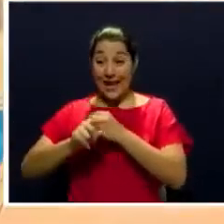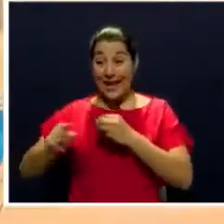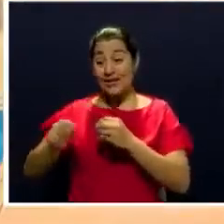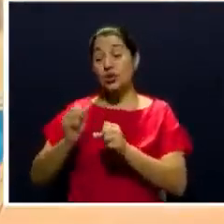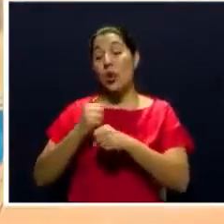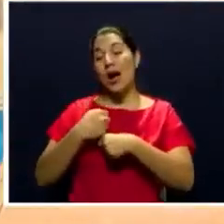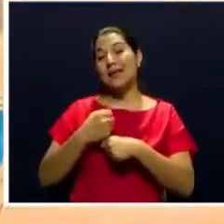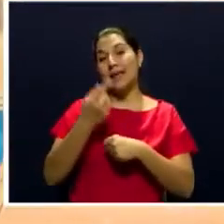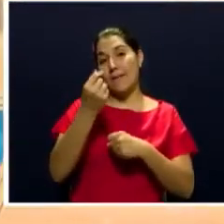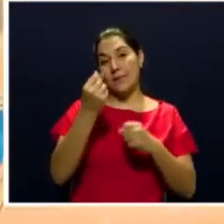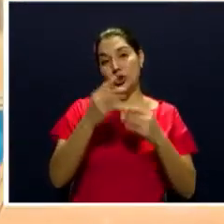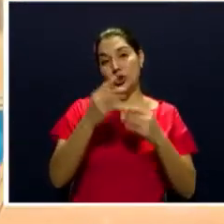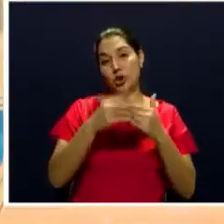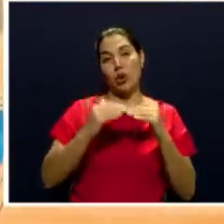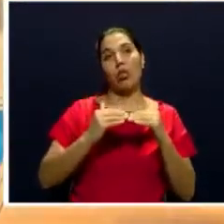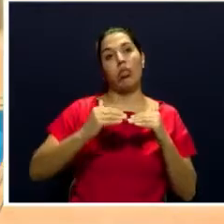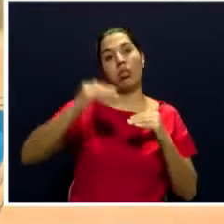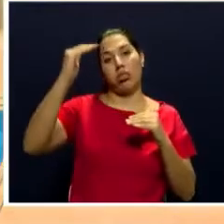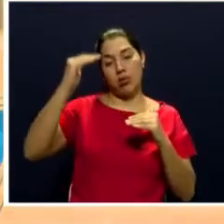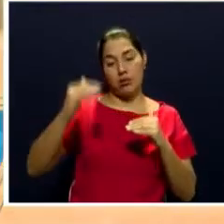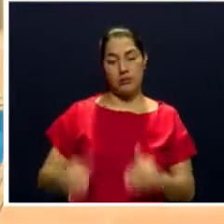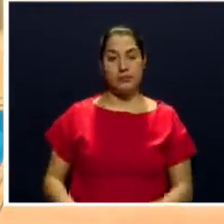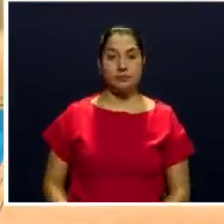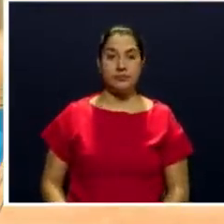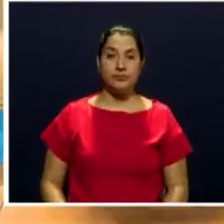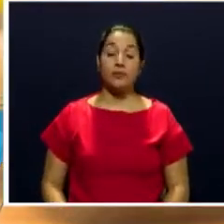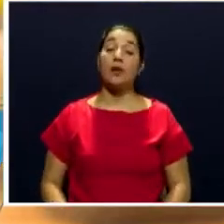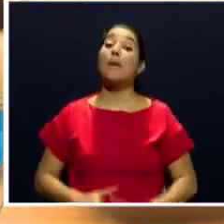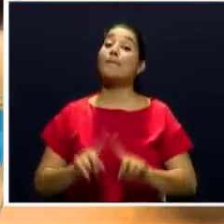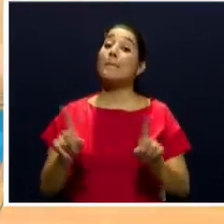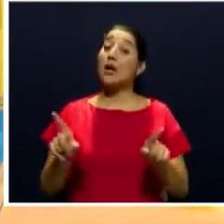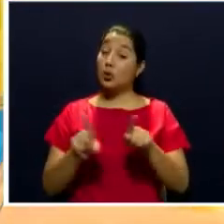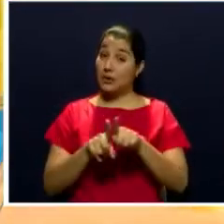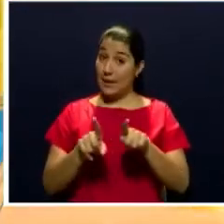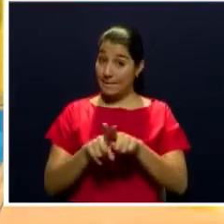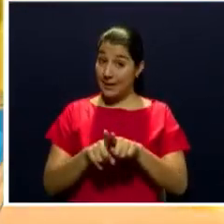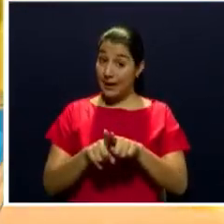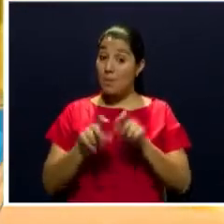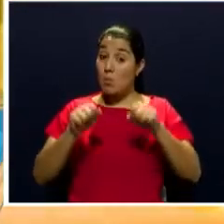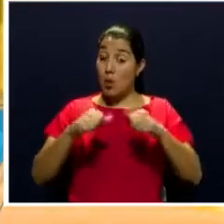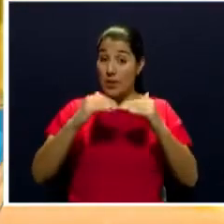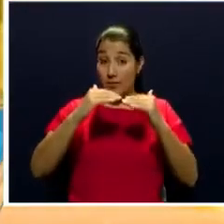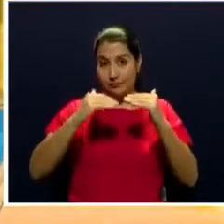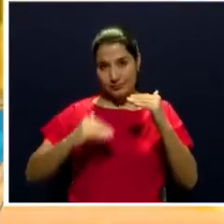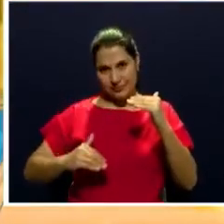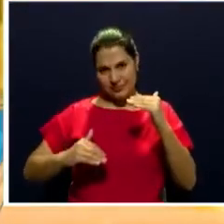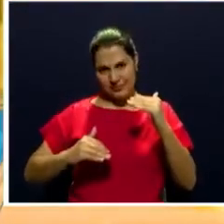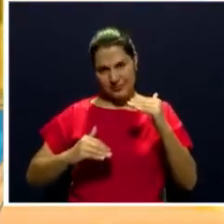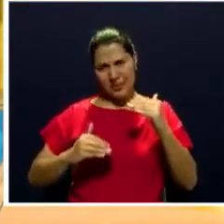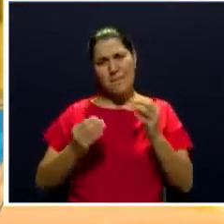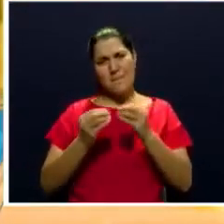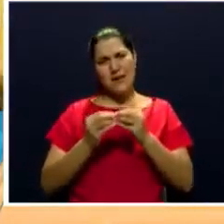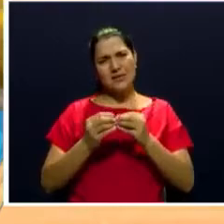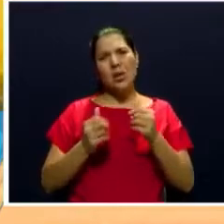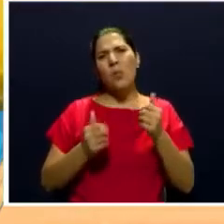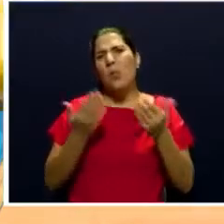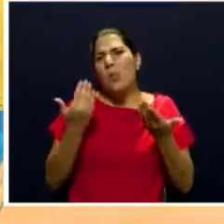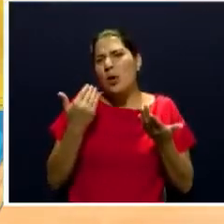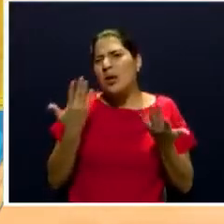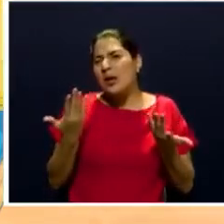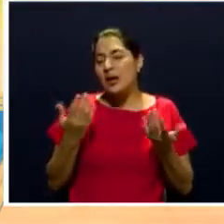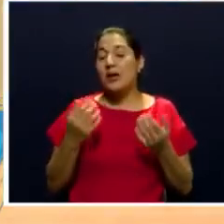que genere presiones al alza en el tipo de cambio. Sin embargo, tenemos también presiones a la baja. ¿Cuáles tipos de presiones? Bueno,